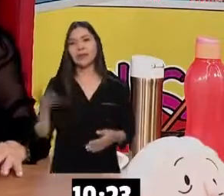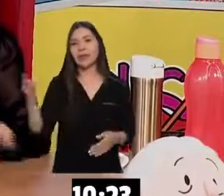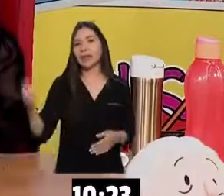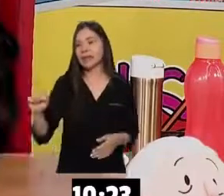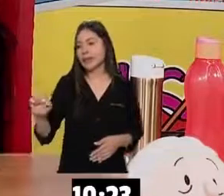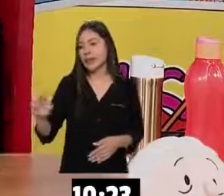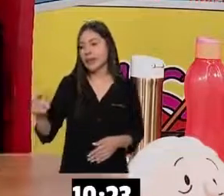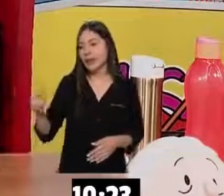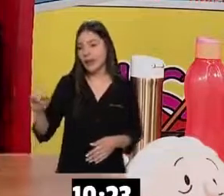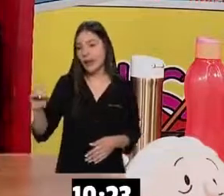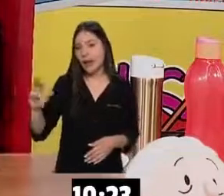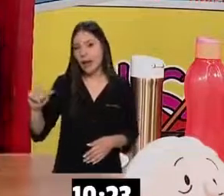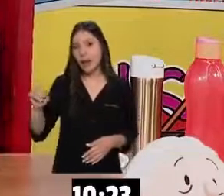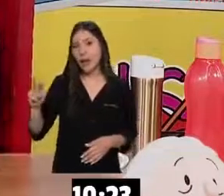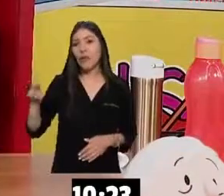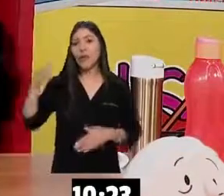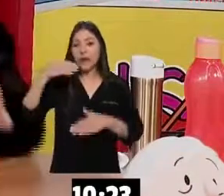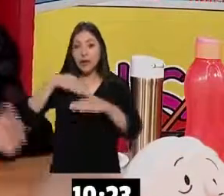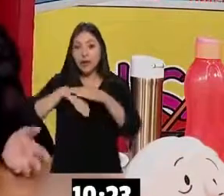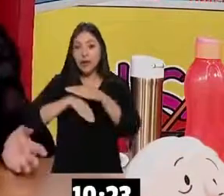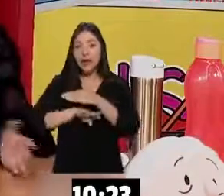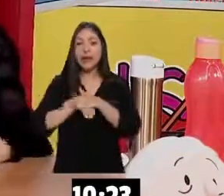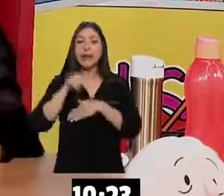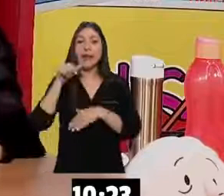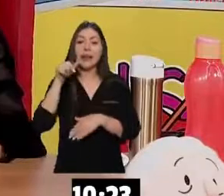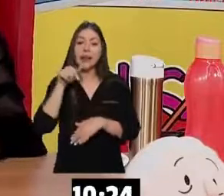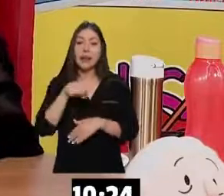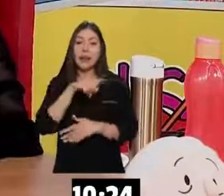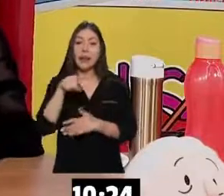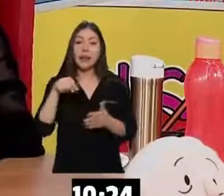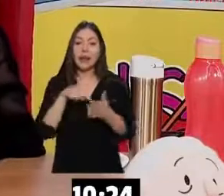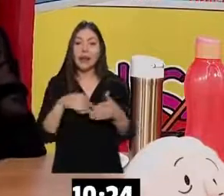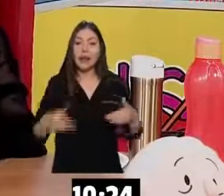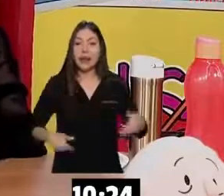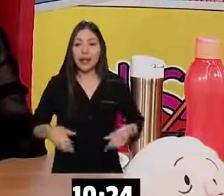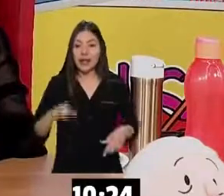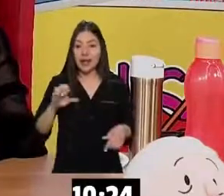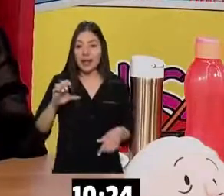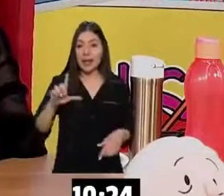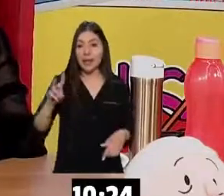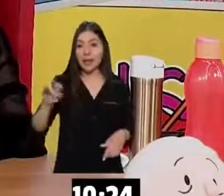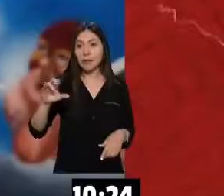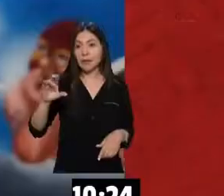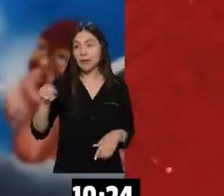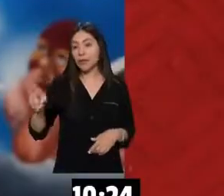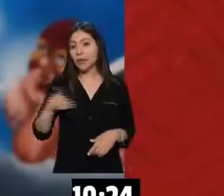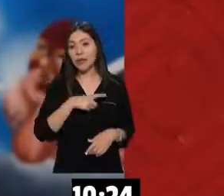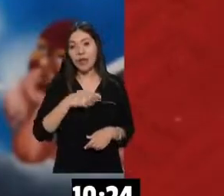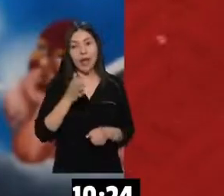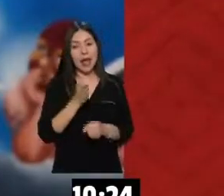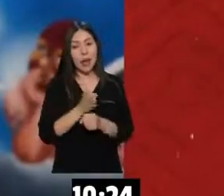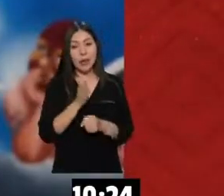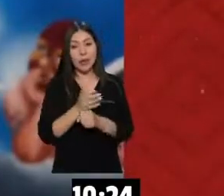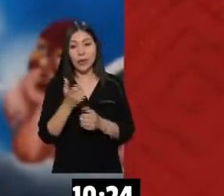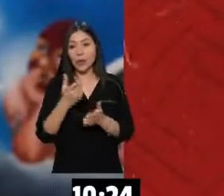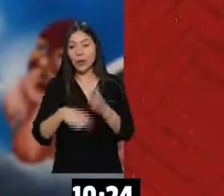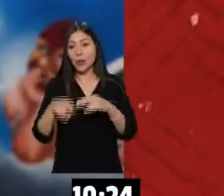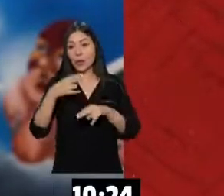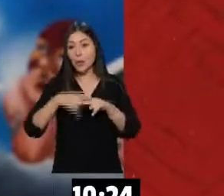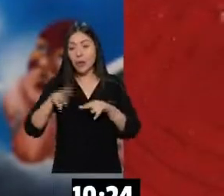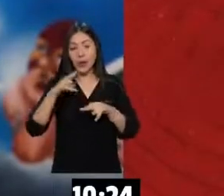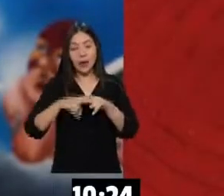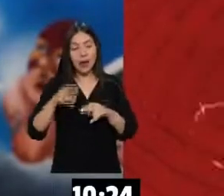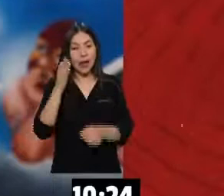Y en El Vicio tiene sus debidas distancias. Sí. Entonces, o entran ahorita a Boletópolis o no